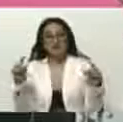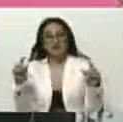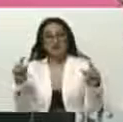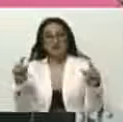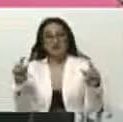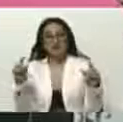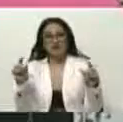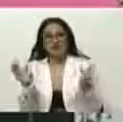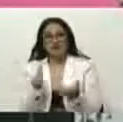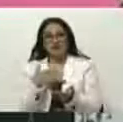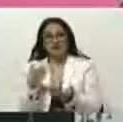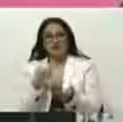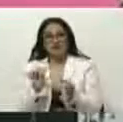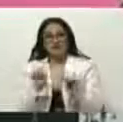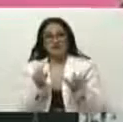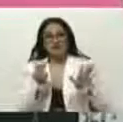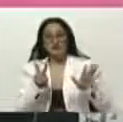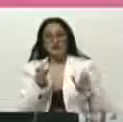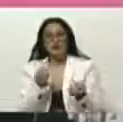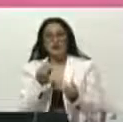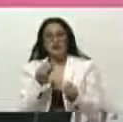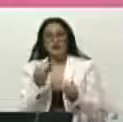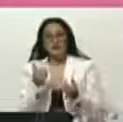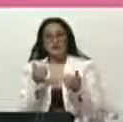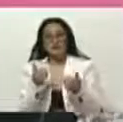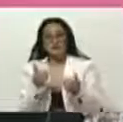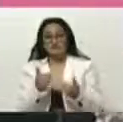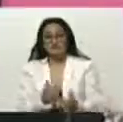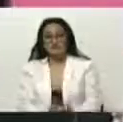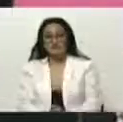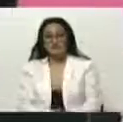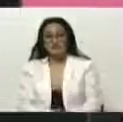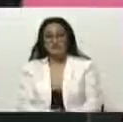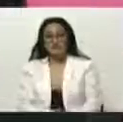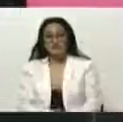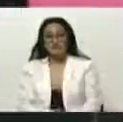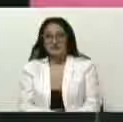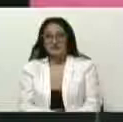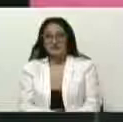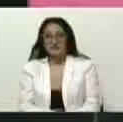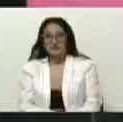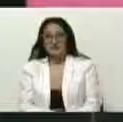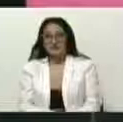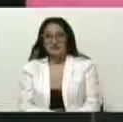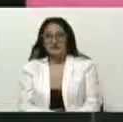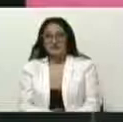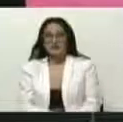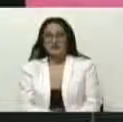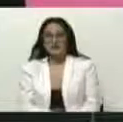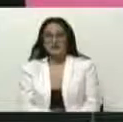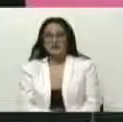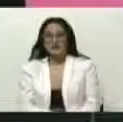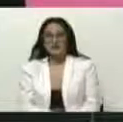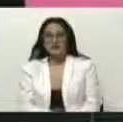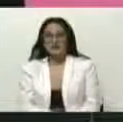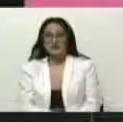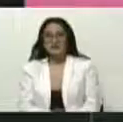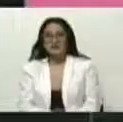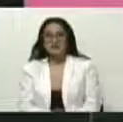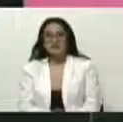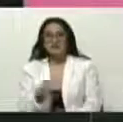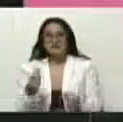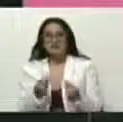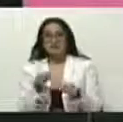Siete títulos, comenzamos con siete, un buen número. Y reeditamos otros, exactamente. Y cómo el